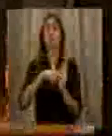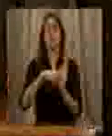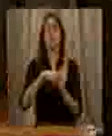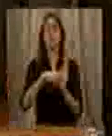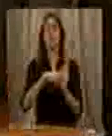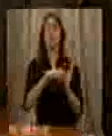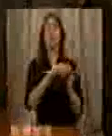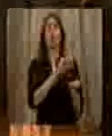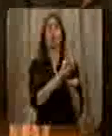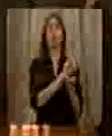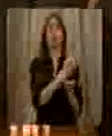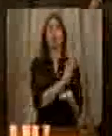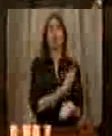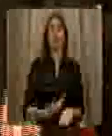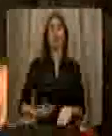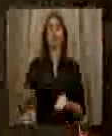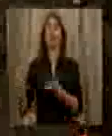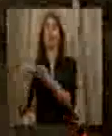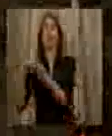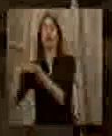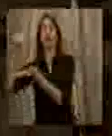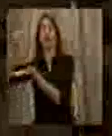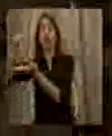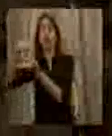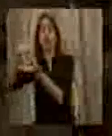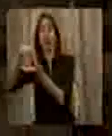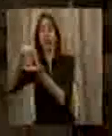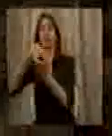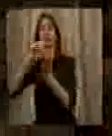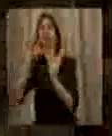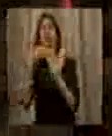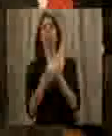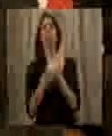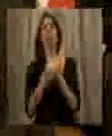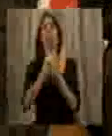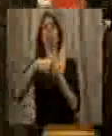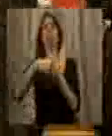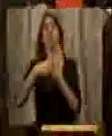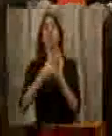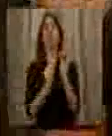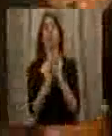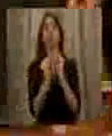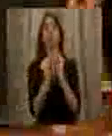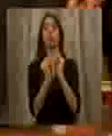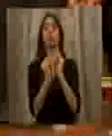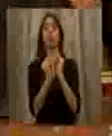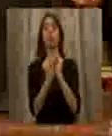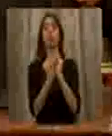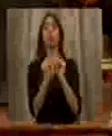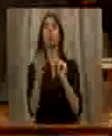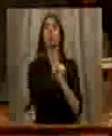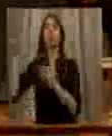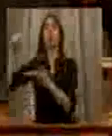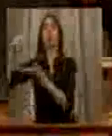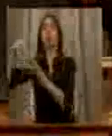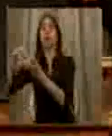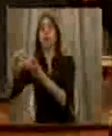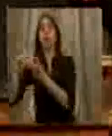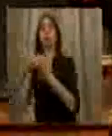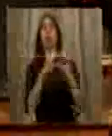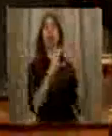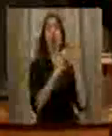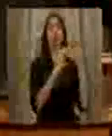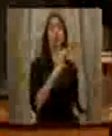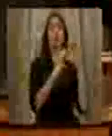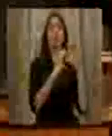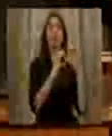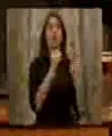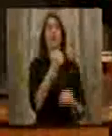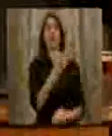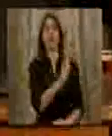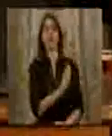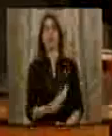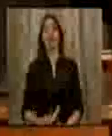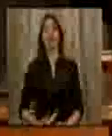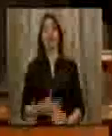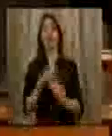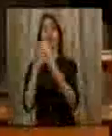ambas instituciones para incorporar la firma electrónica en las comunicaciones entre el Congreso y el Ejecutivo.